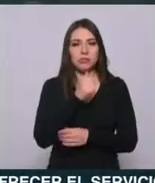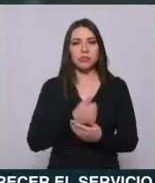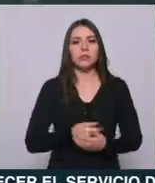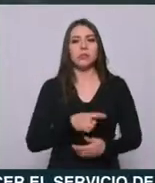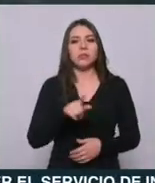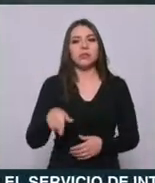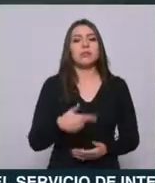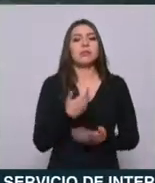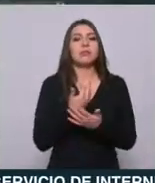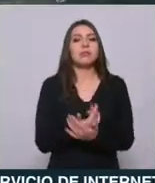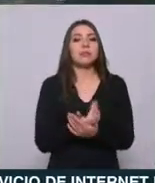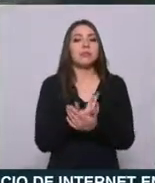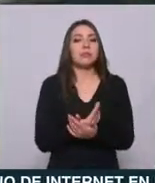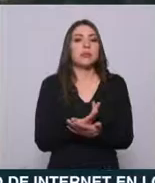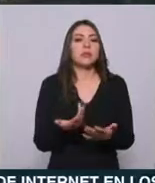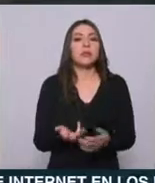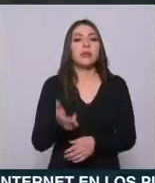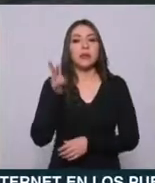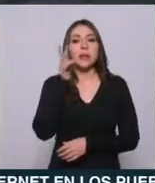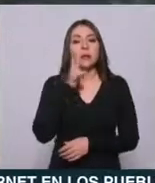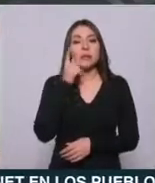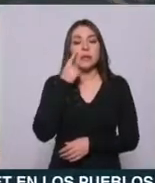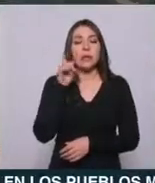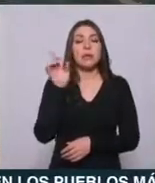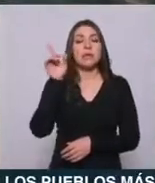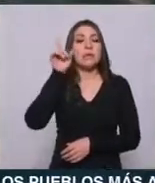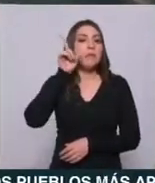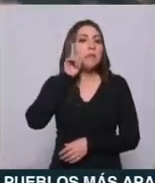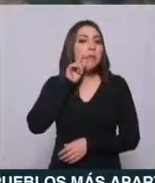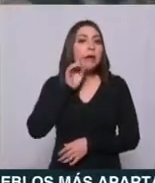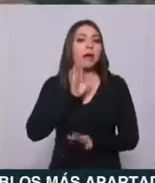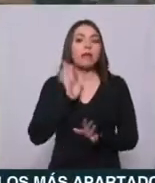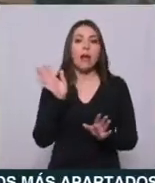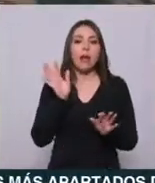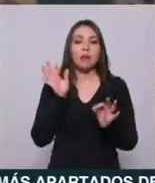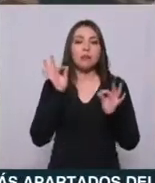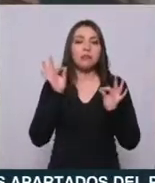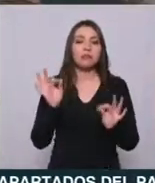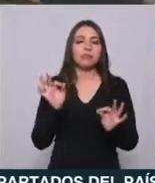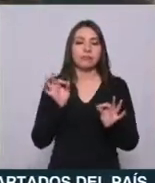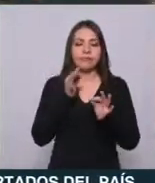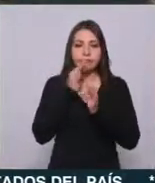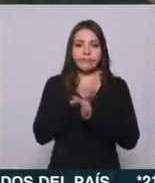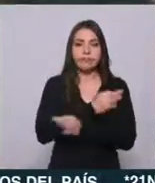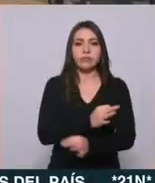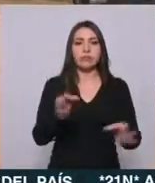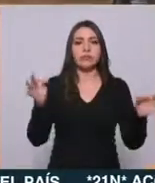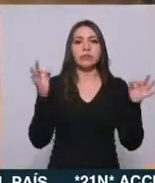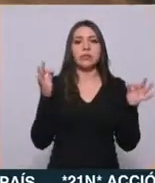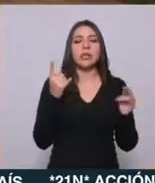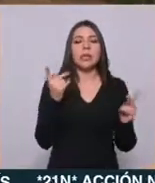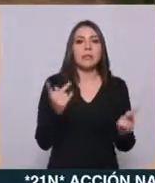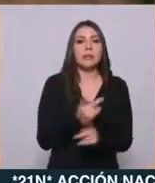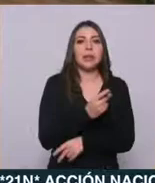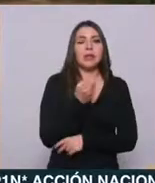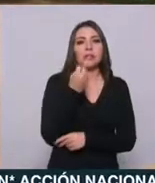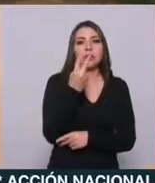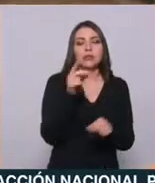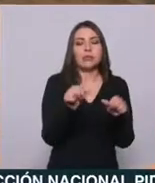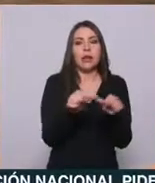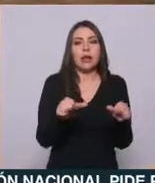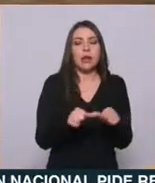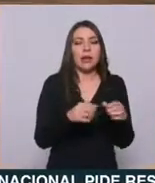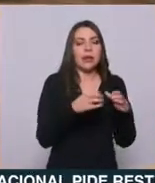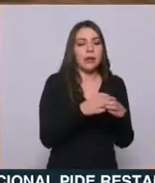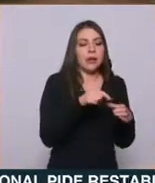Estamos esperando a que mañana ya se haga un anuncio oficial de lo que va a suceder en estos dos sectores, que son pues de los